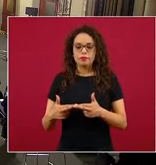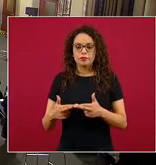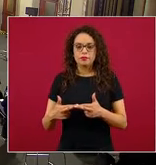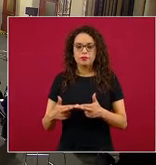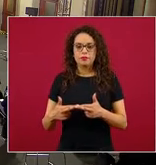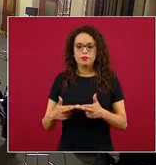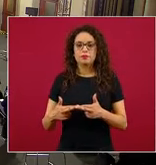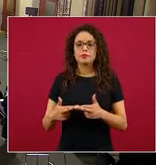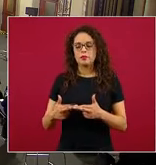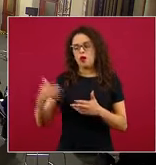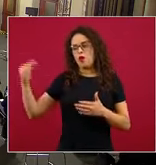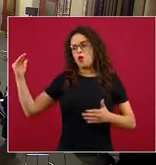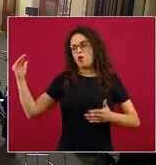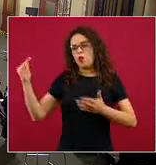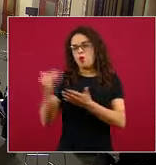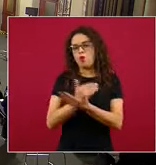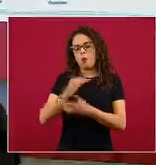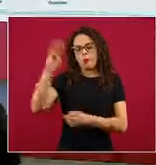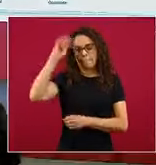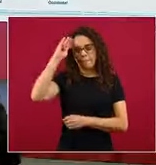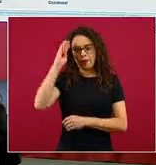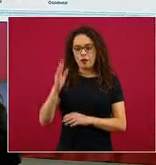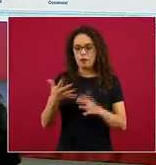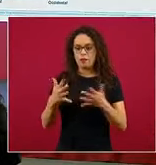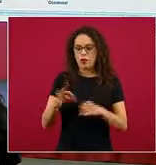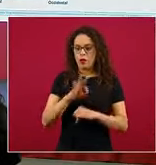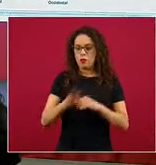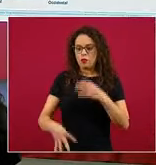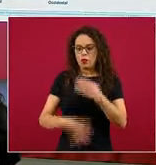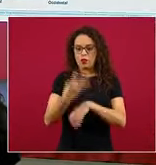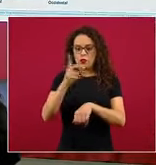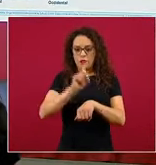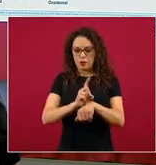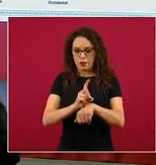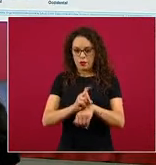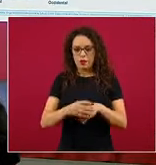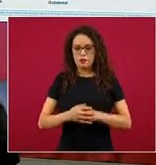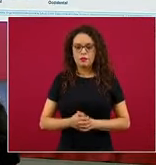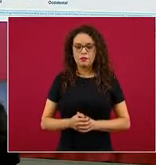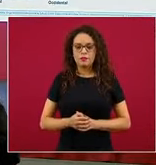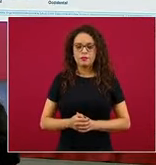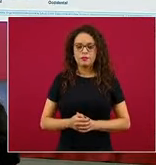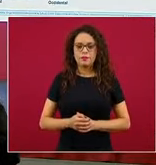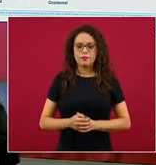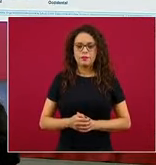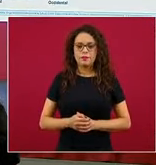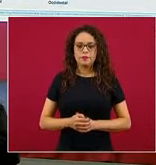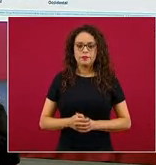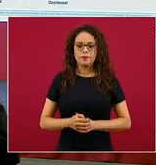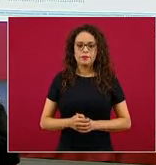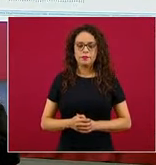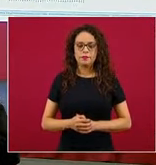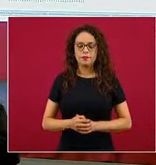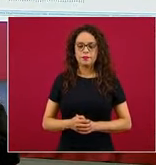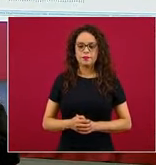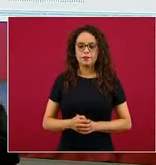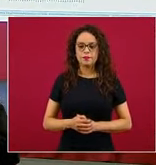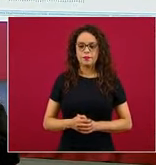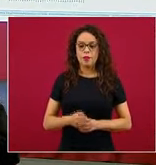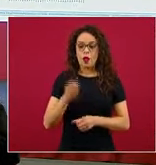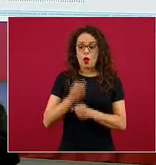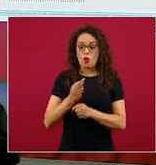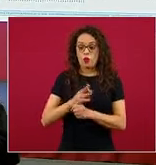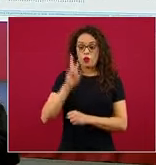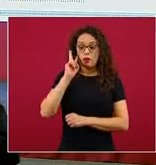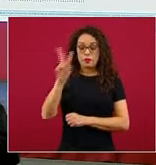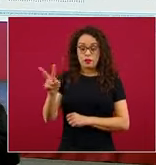y un comportamiento menor, al menos de los últimos 14 días. Si nos permiten la siguiente diapositiva, vamos a ver